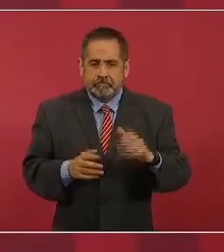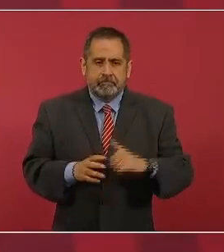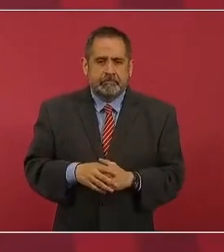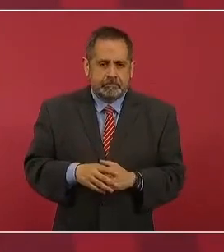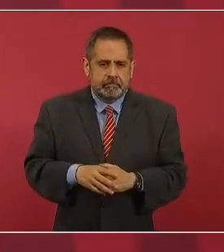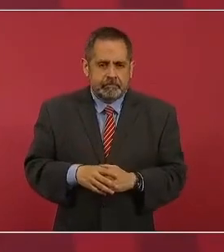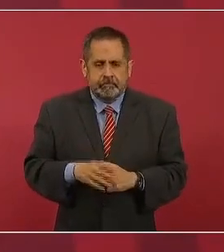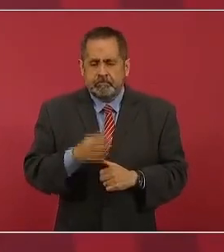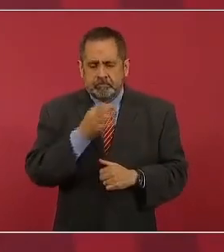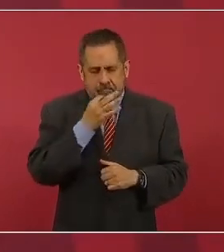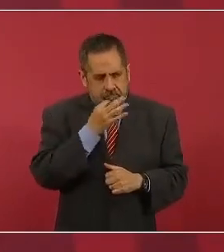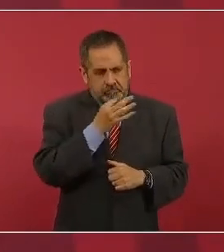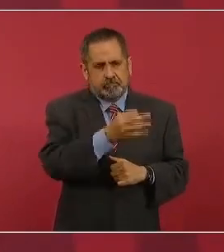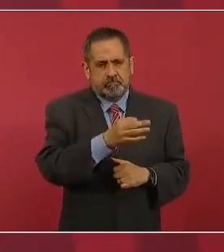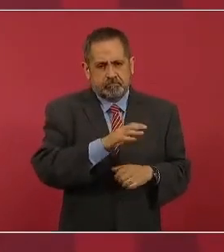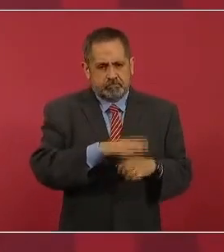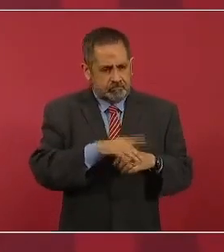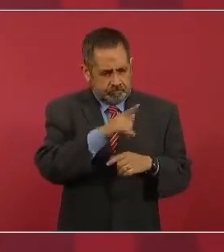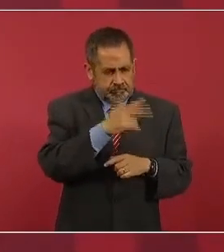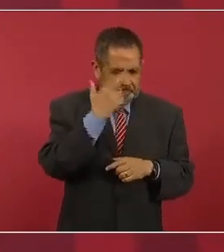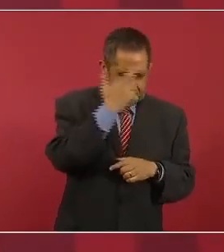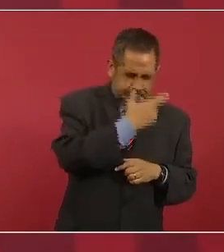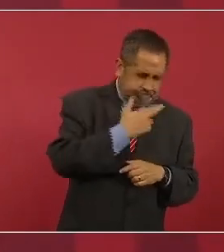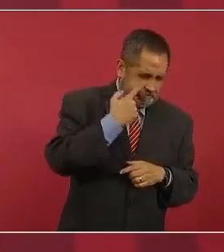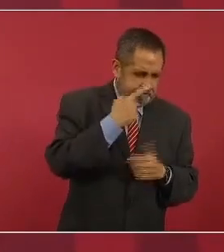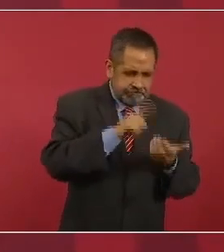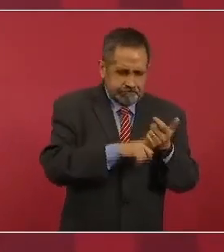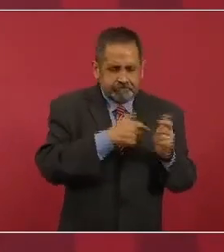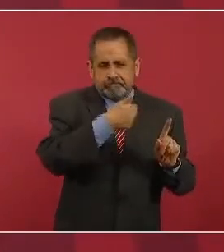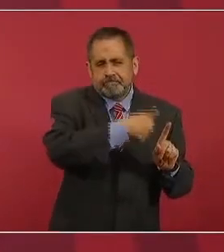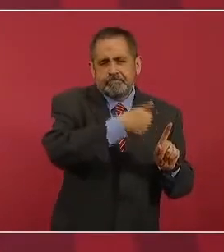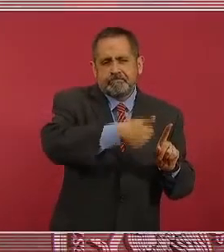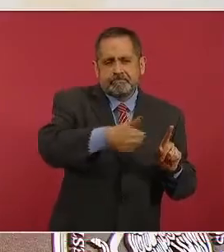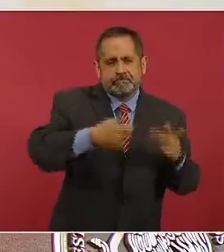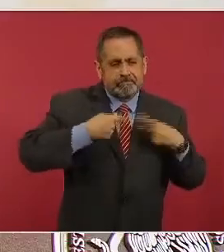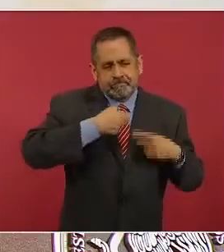muy fraternamente, ¿no? Una revisión,